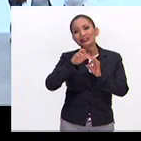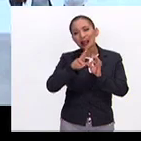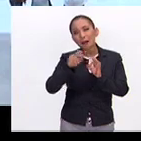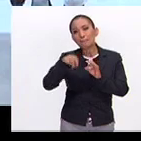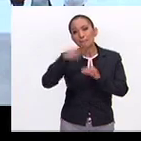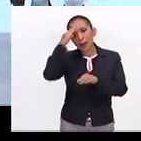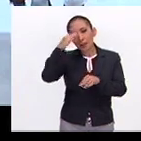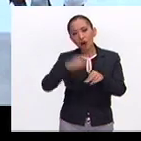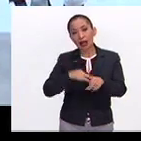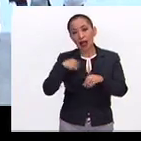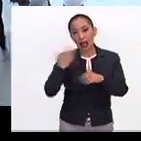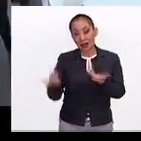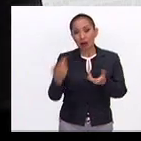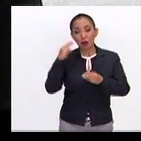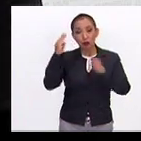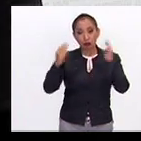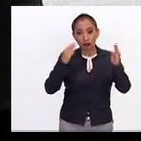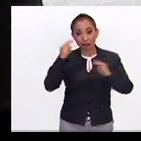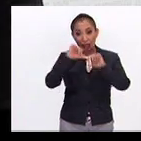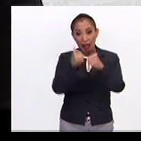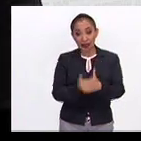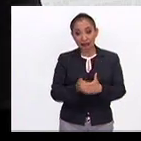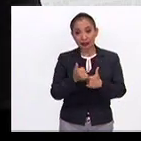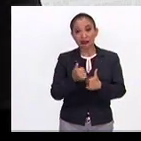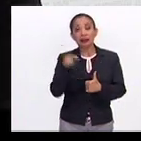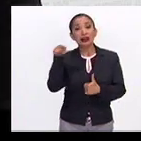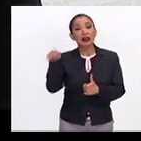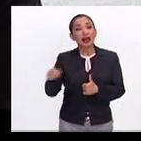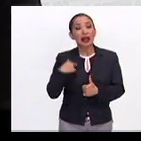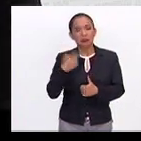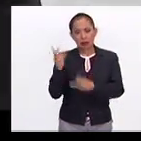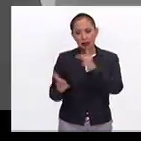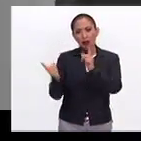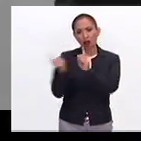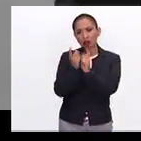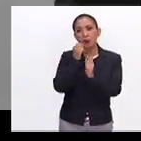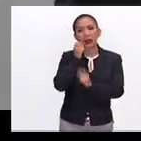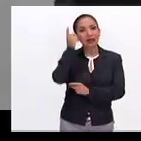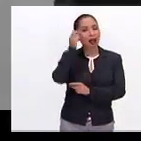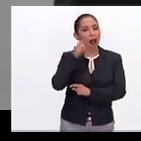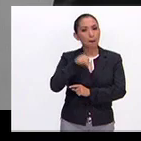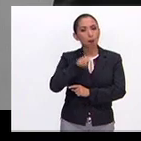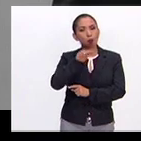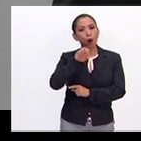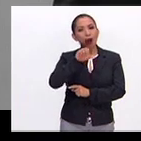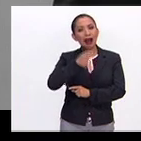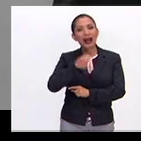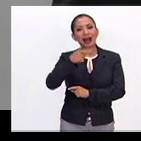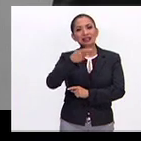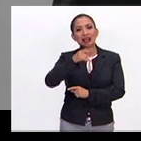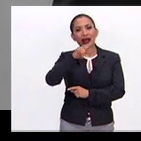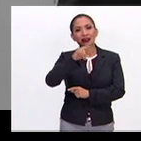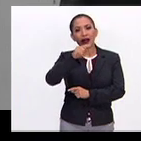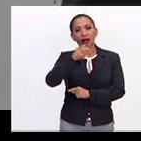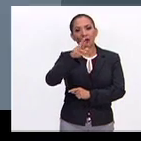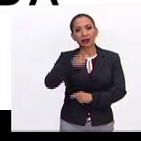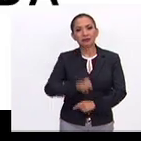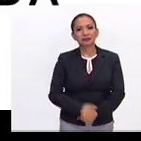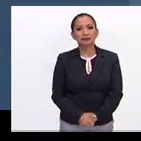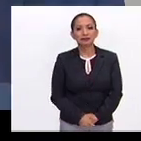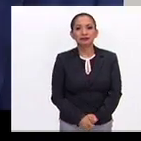Arte Contemporáneo, donde nos encontramos. Platicaremos con Ai Weiwei y con la directora del MUAC, Graciela de la Torre.